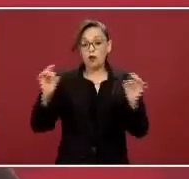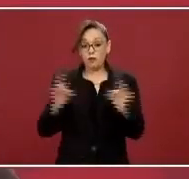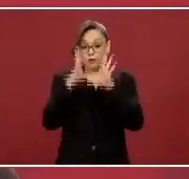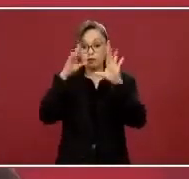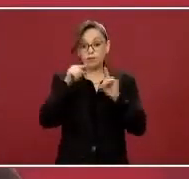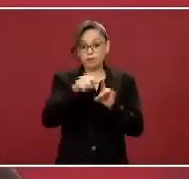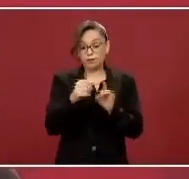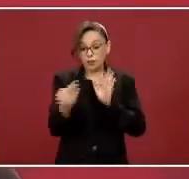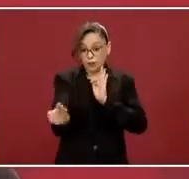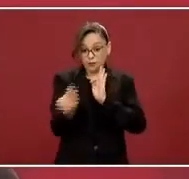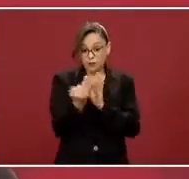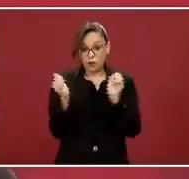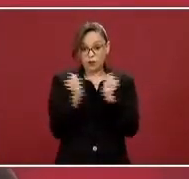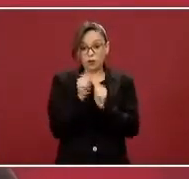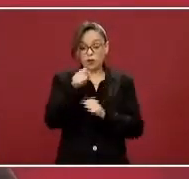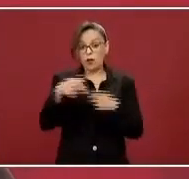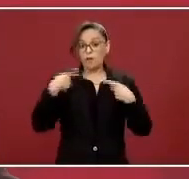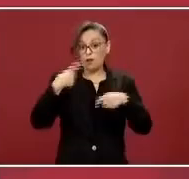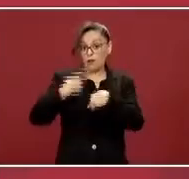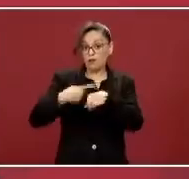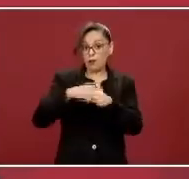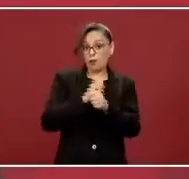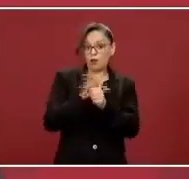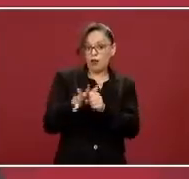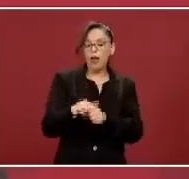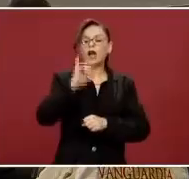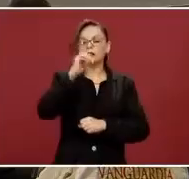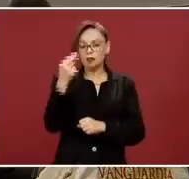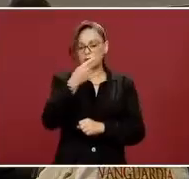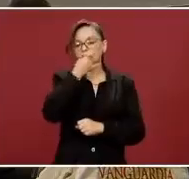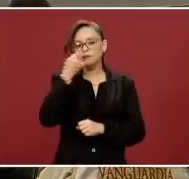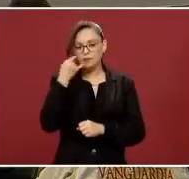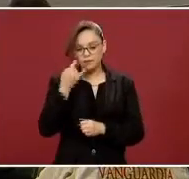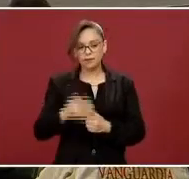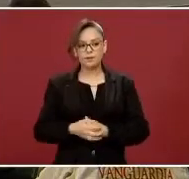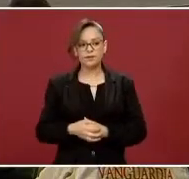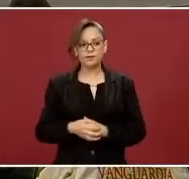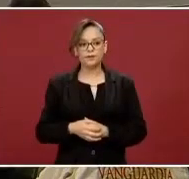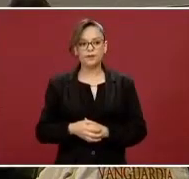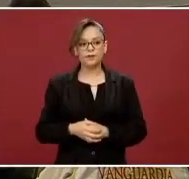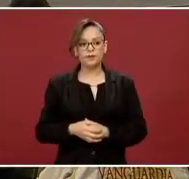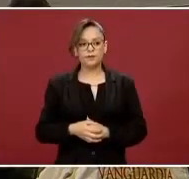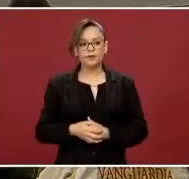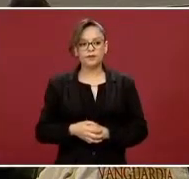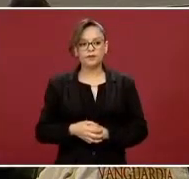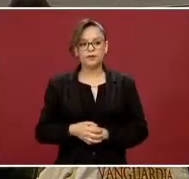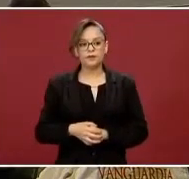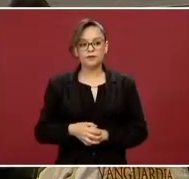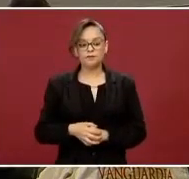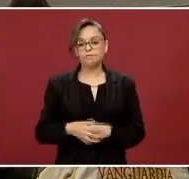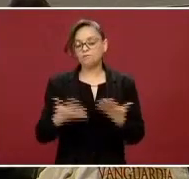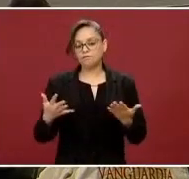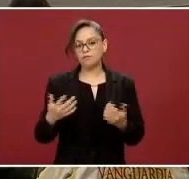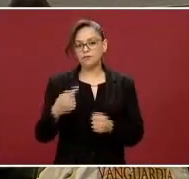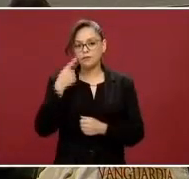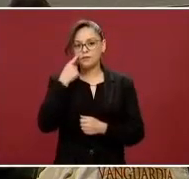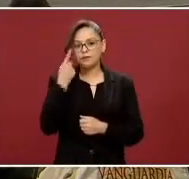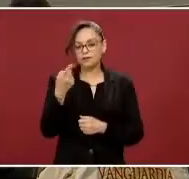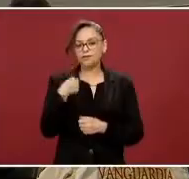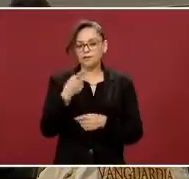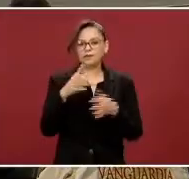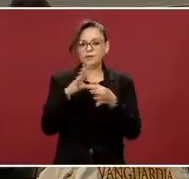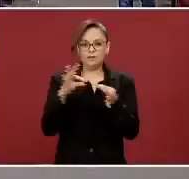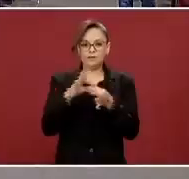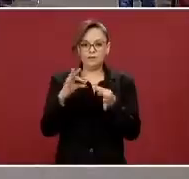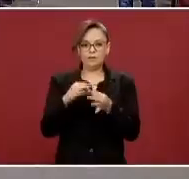directa con los pacientes. Y les pongo un caso para ilustrarlo. Si a alguien no se le ha ocurrido hacer un